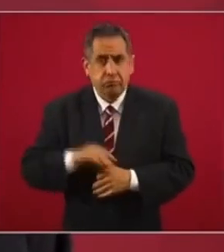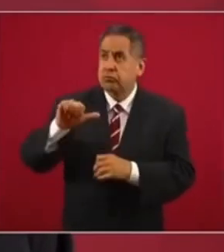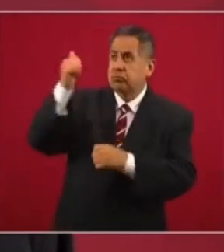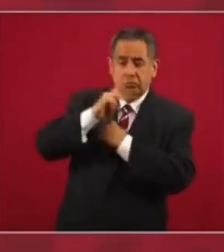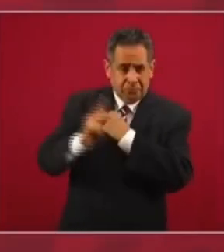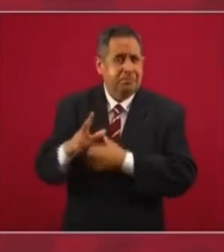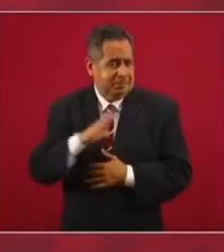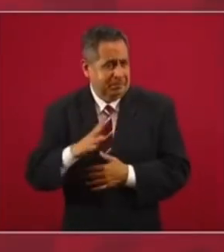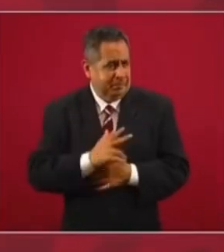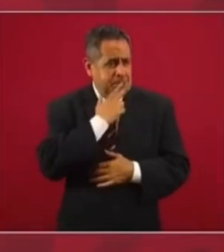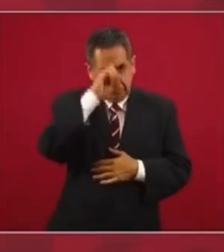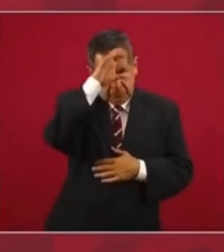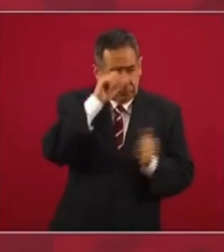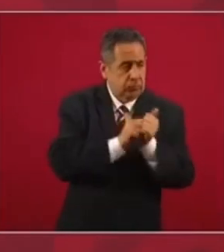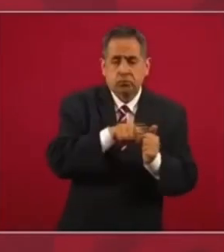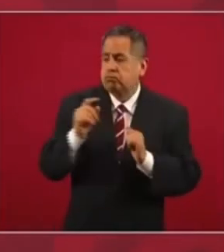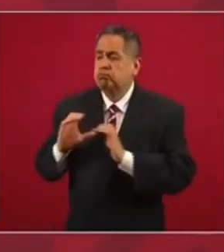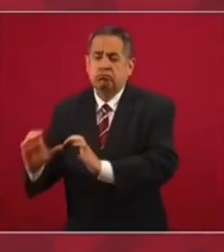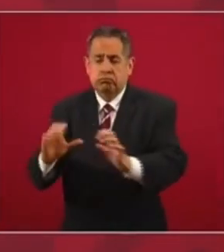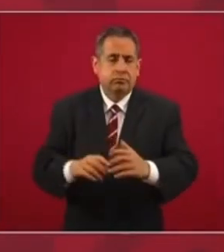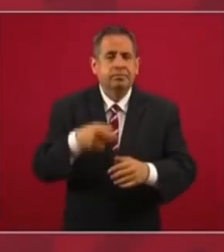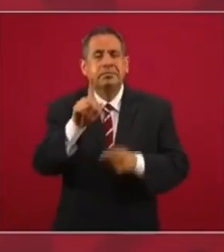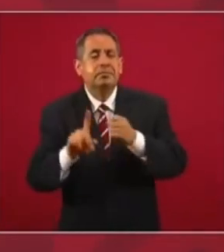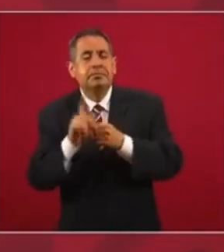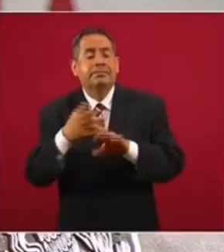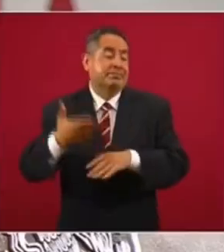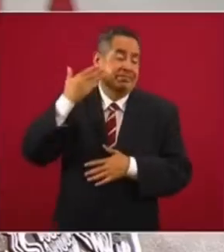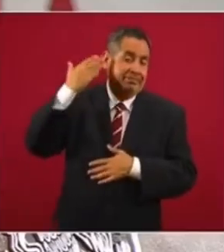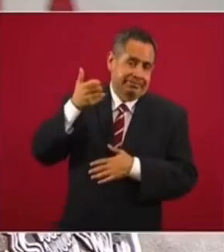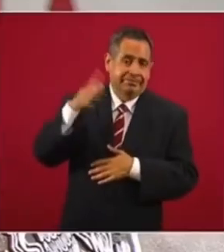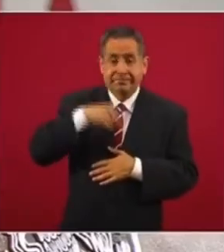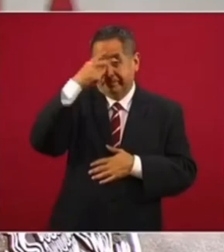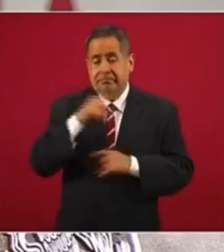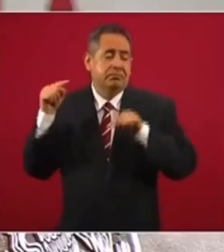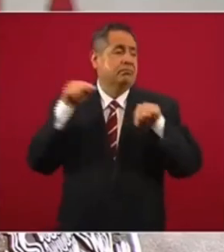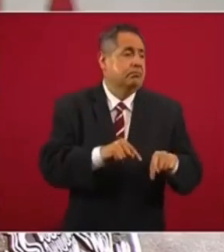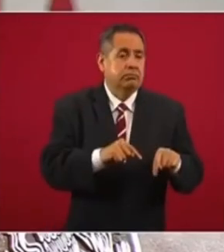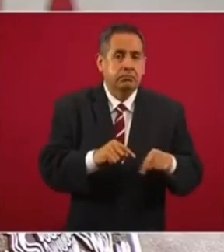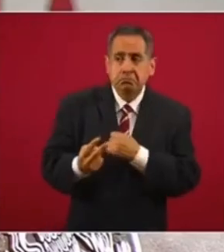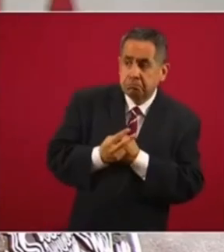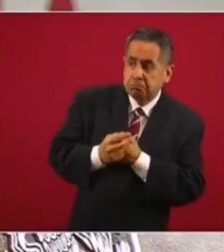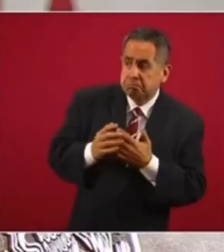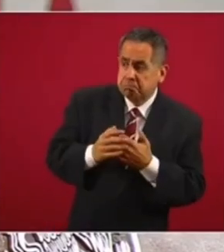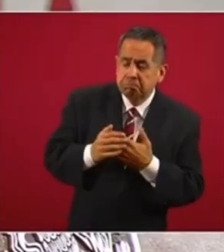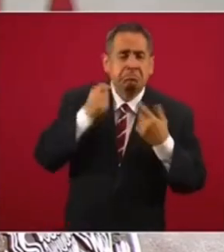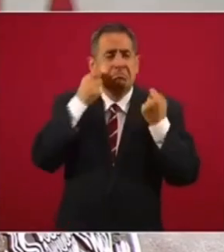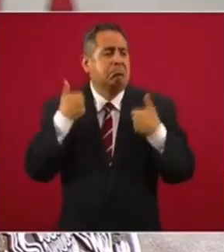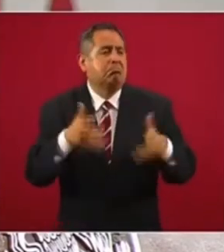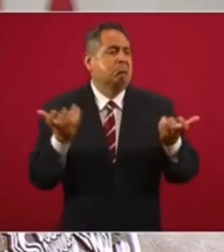países. Lo que pasa es que venían a México a hacer lo que les daba la gana.